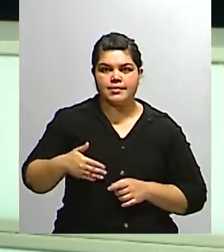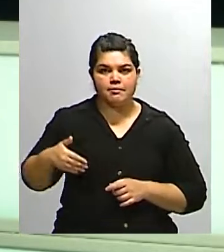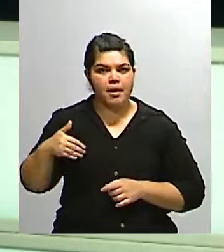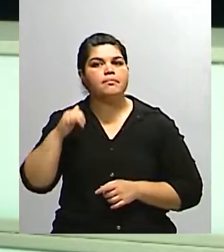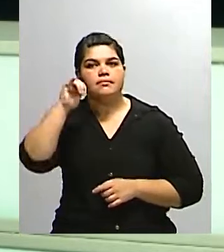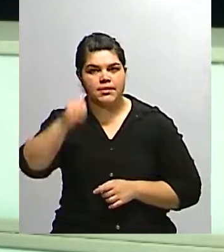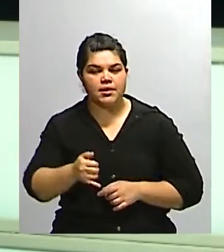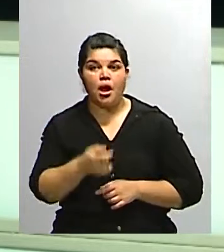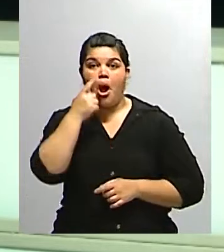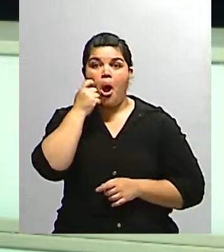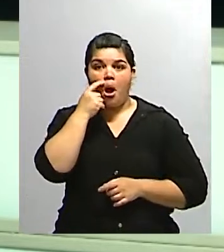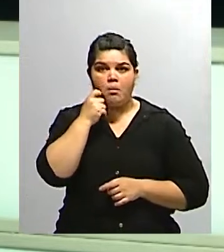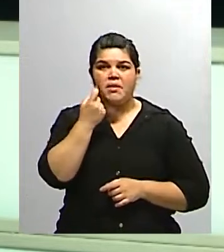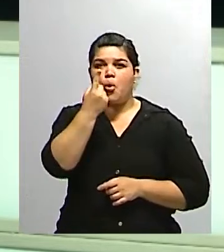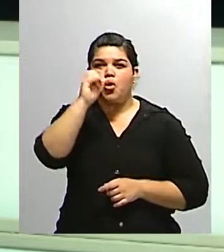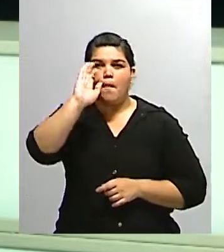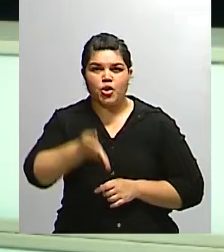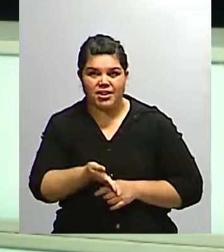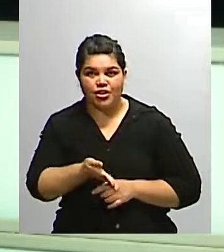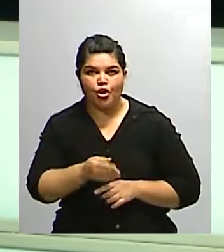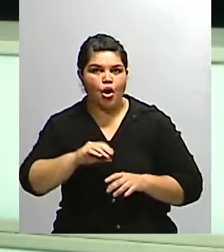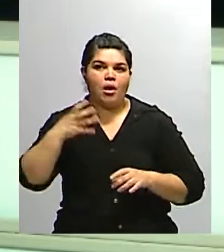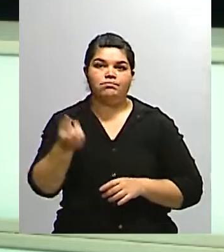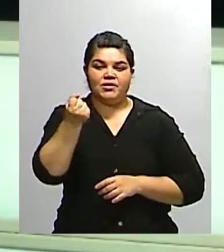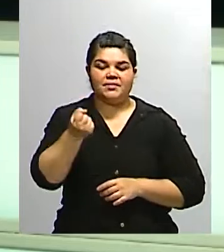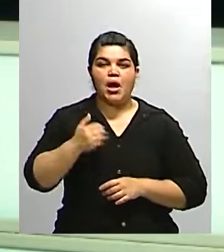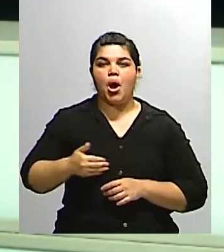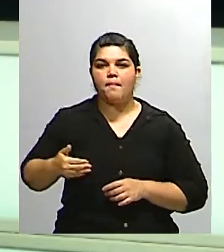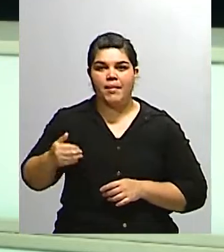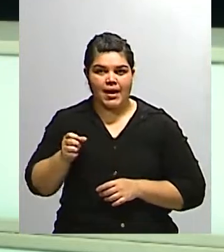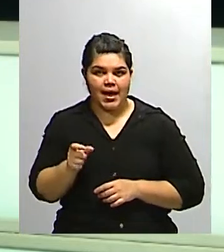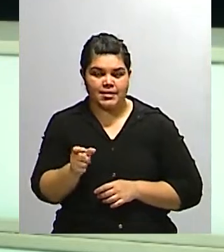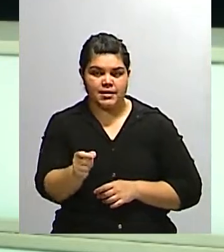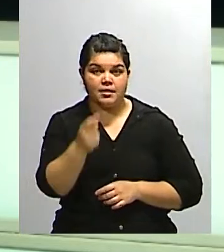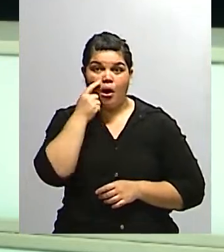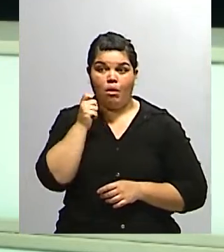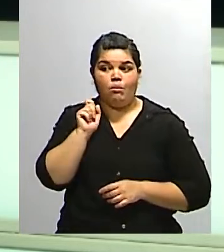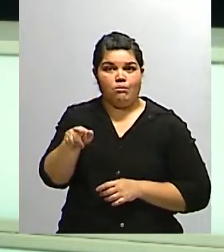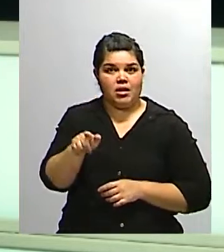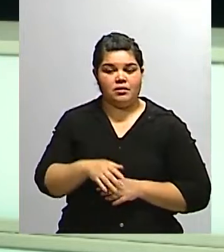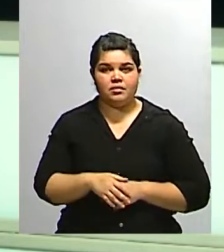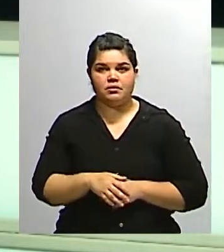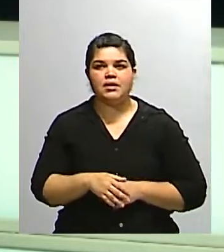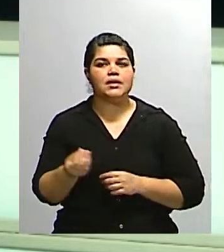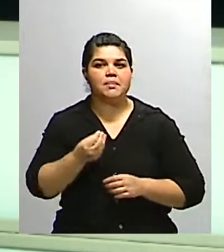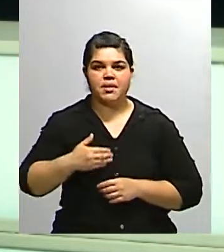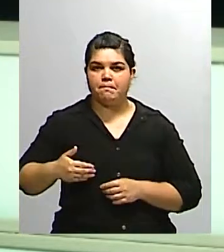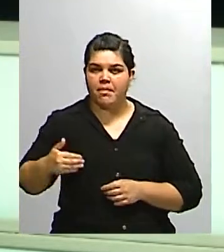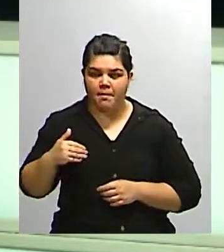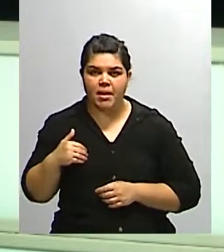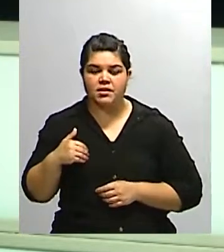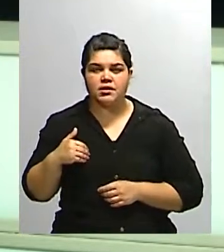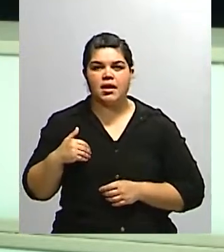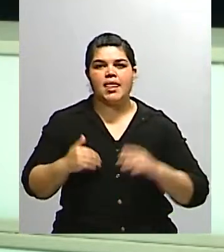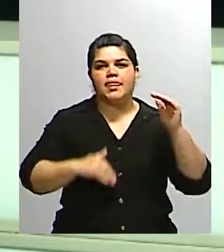que padecen cáncer de mama. El 1% de los casos detectados pertenecen a hombres. La disparidad del cáncer de mama entre los